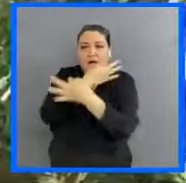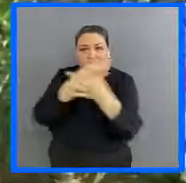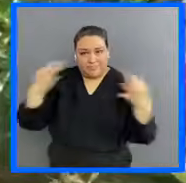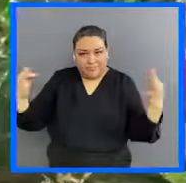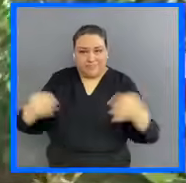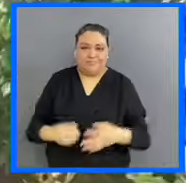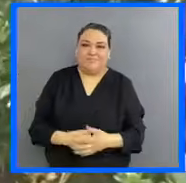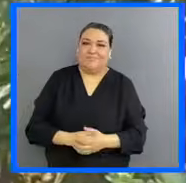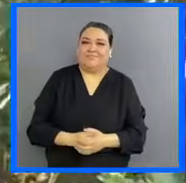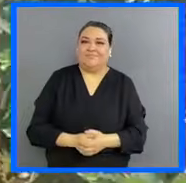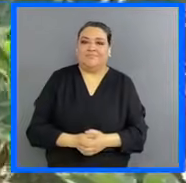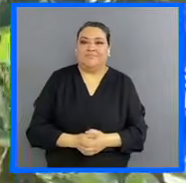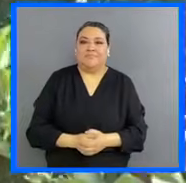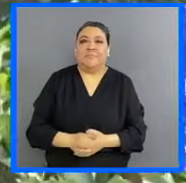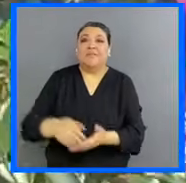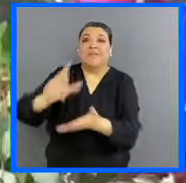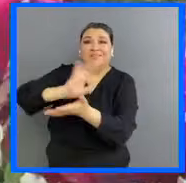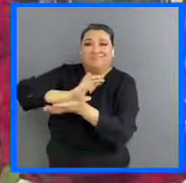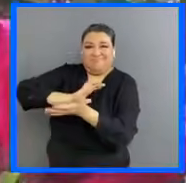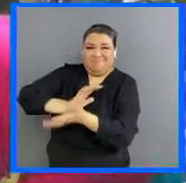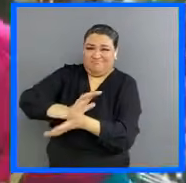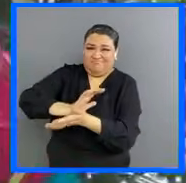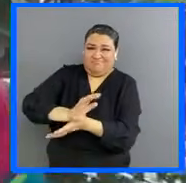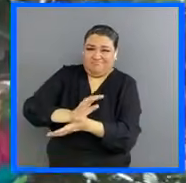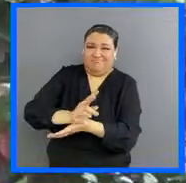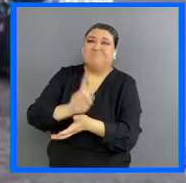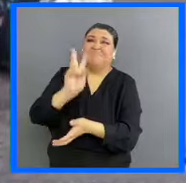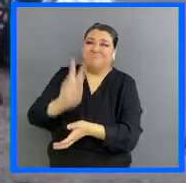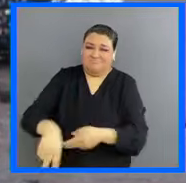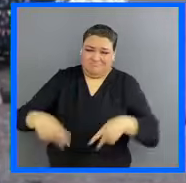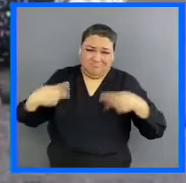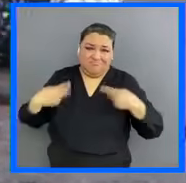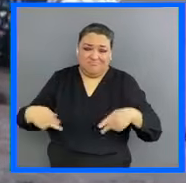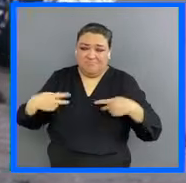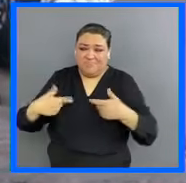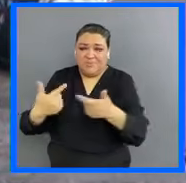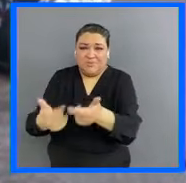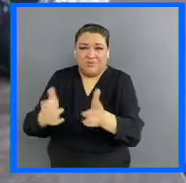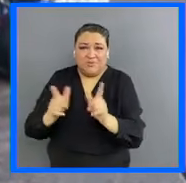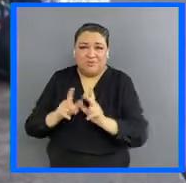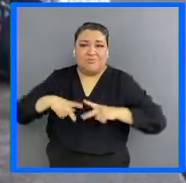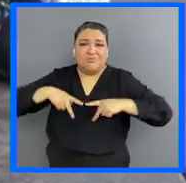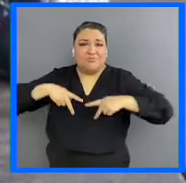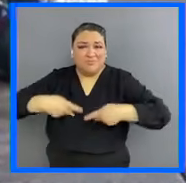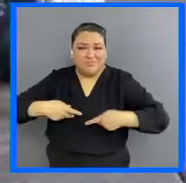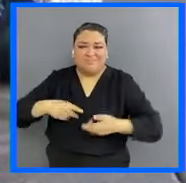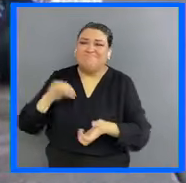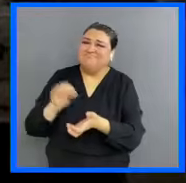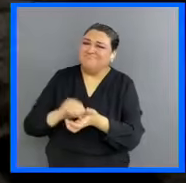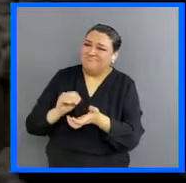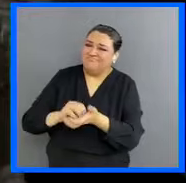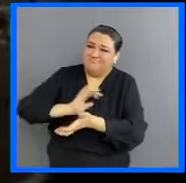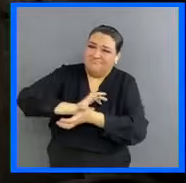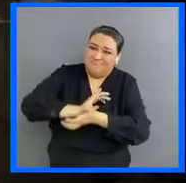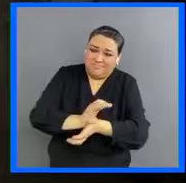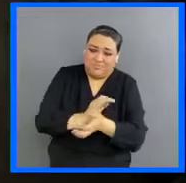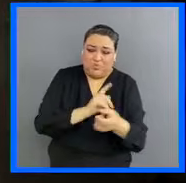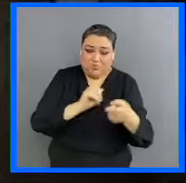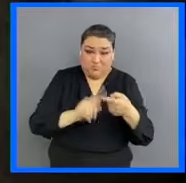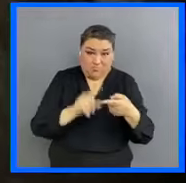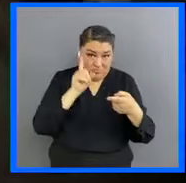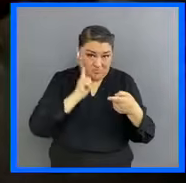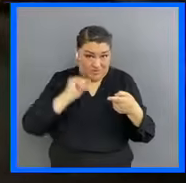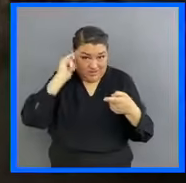La discriminación que afecta a personas en situación de vulnerabilidad persiste en especial para las mujeres indígenas, afrodescendientes